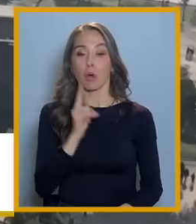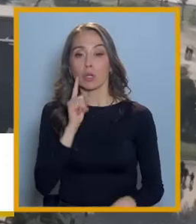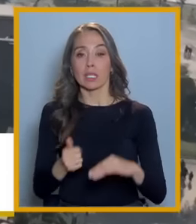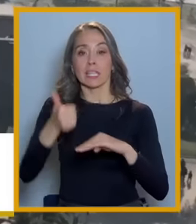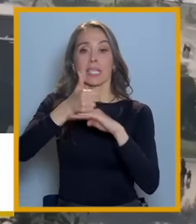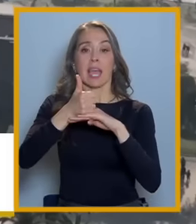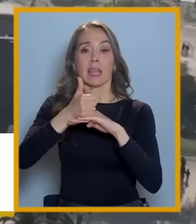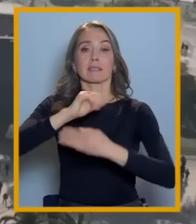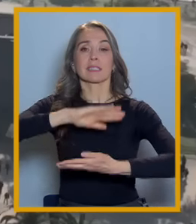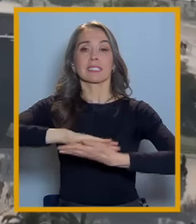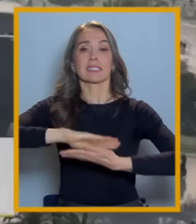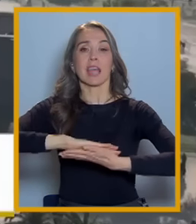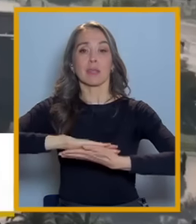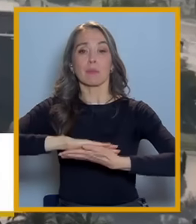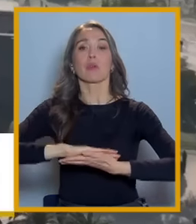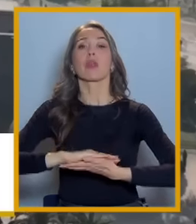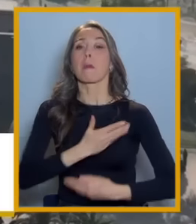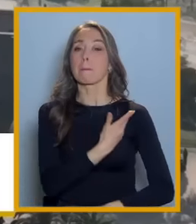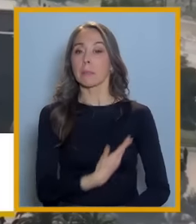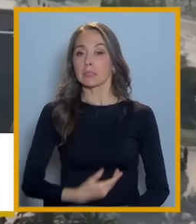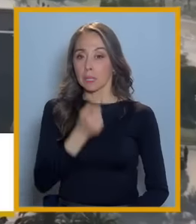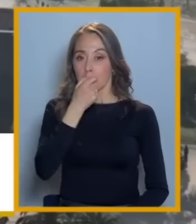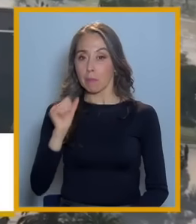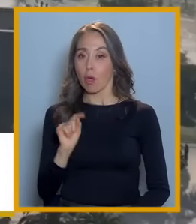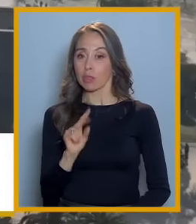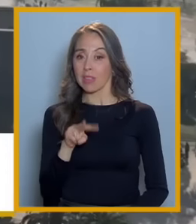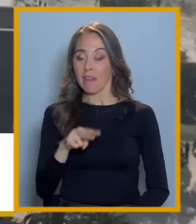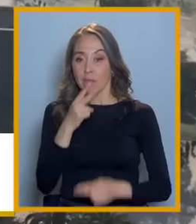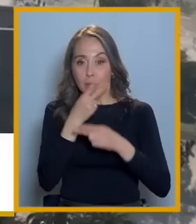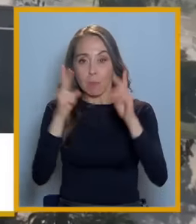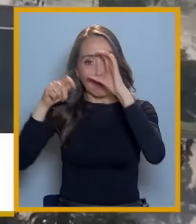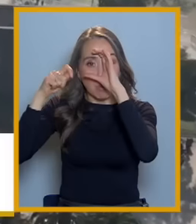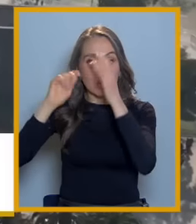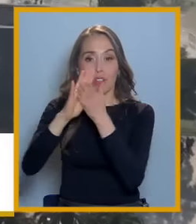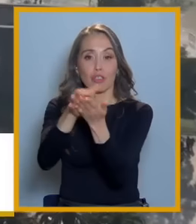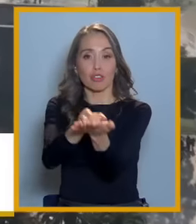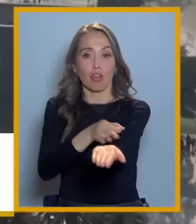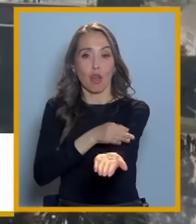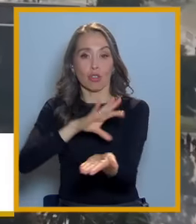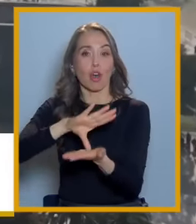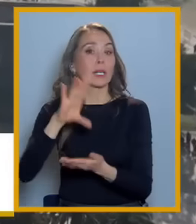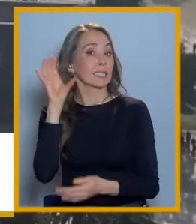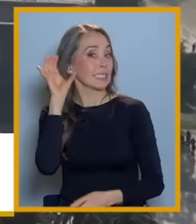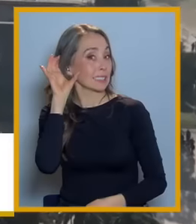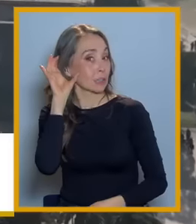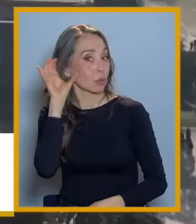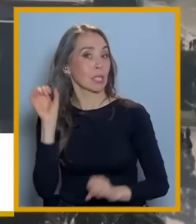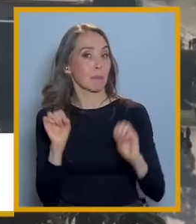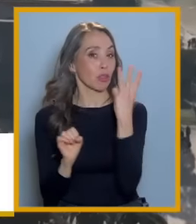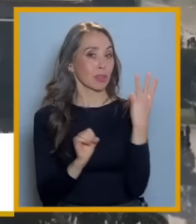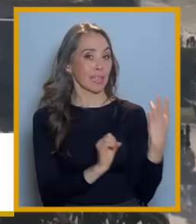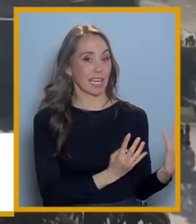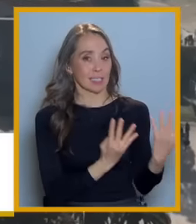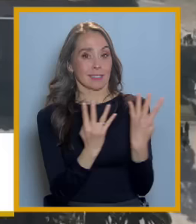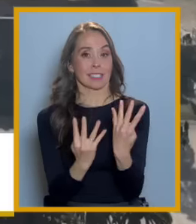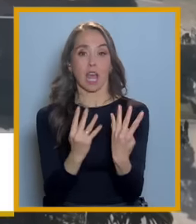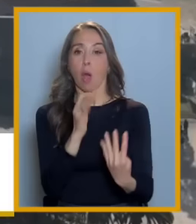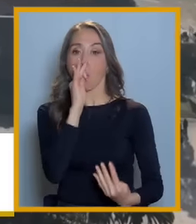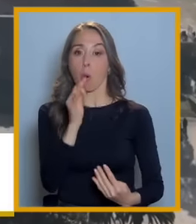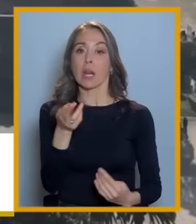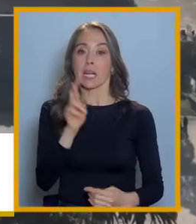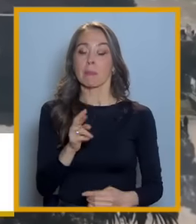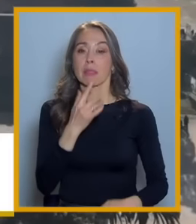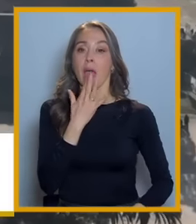por el presidente Gabriel Boric y que TVN transmite a todo el país. Escuchemos parte de este tercer juramento donde se repite